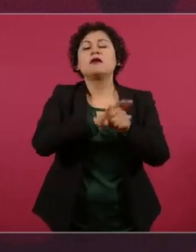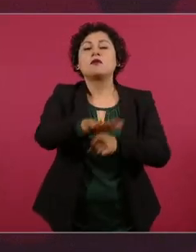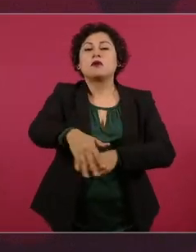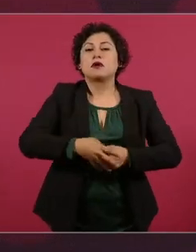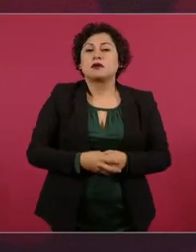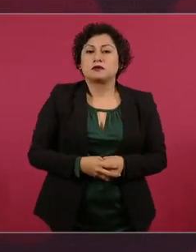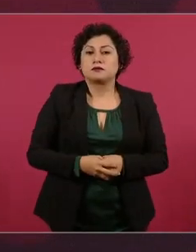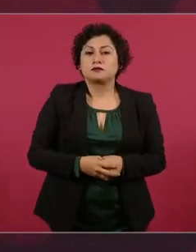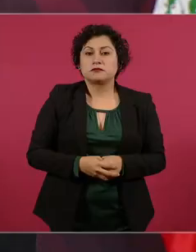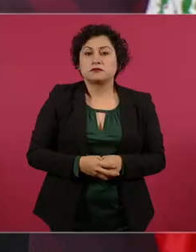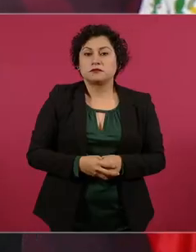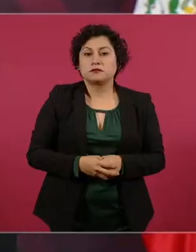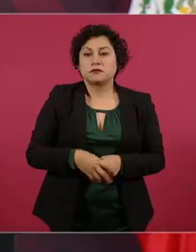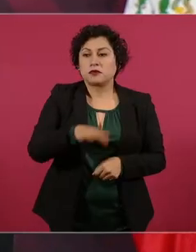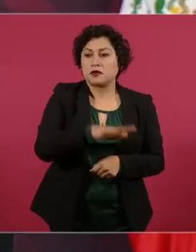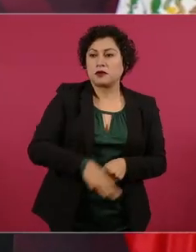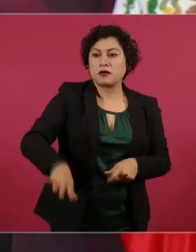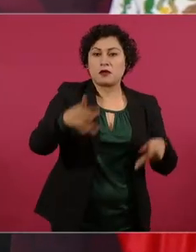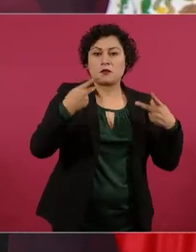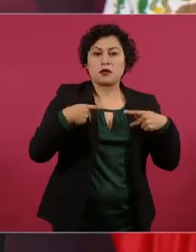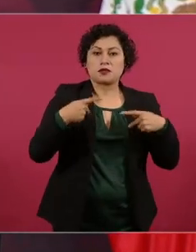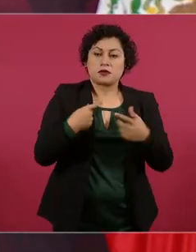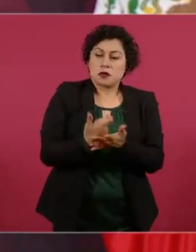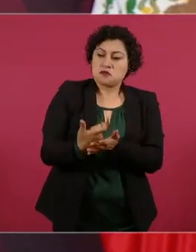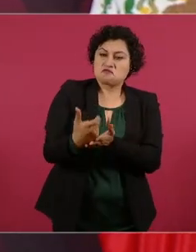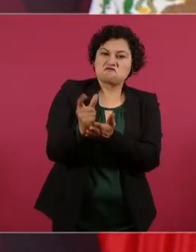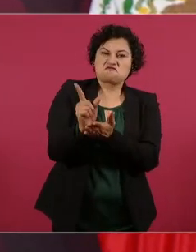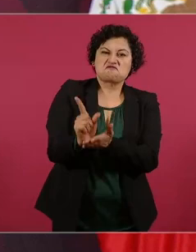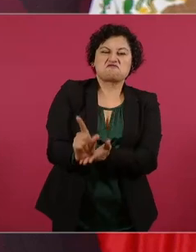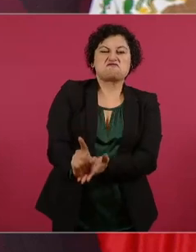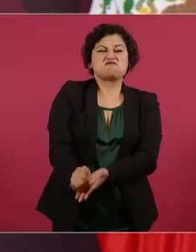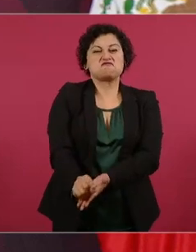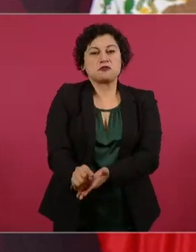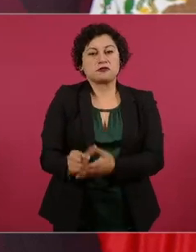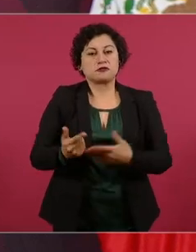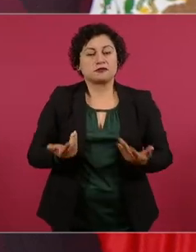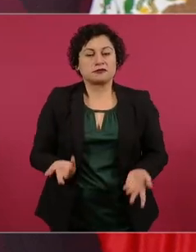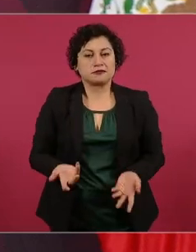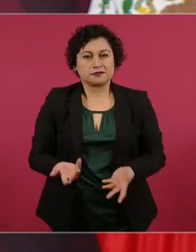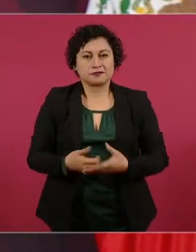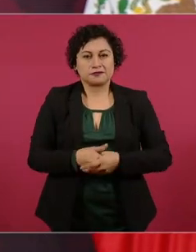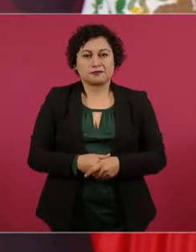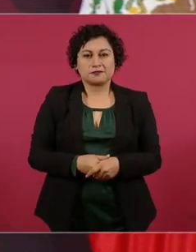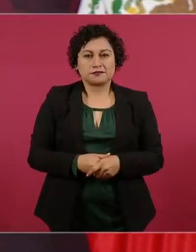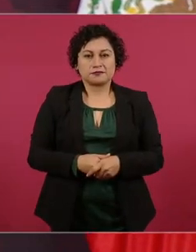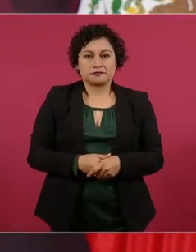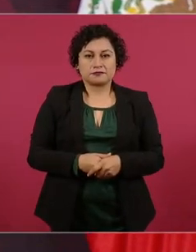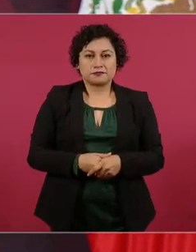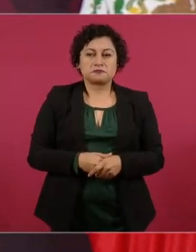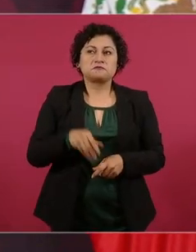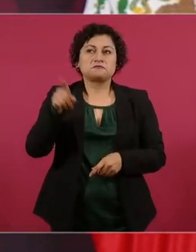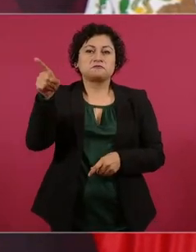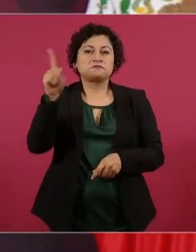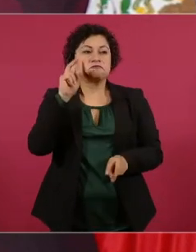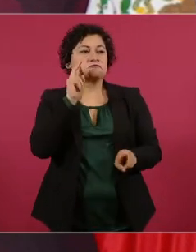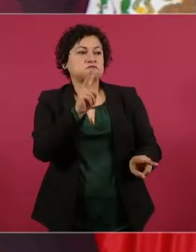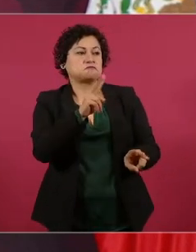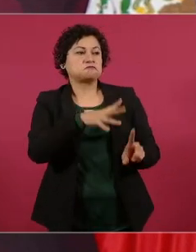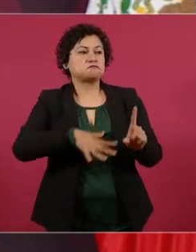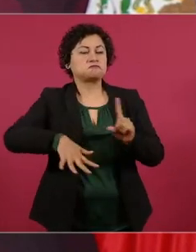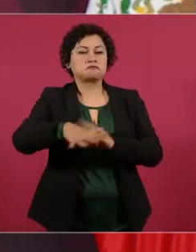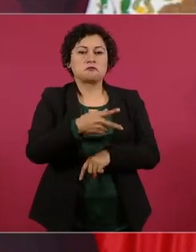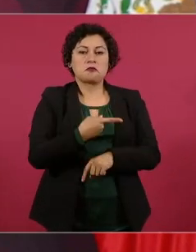deteriorar el poder adquisitivo del salario. No estaba en la agenda combatir la pobreza.